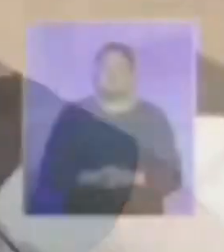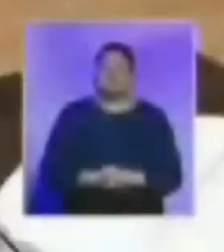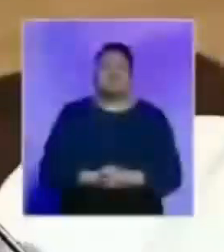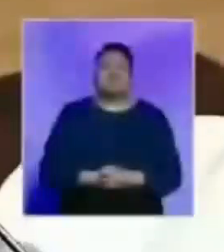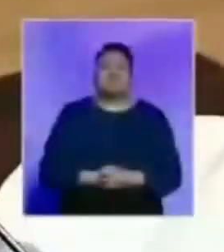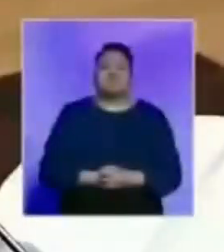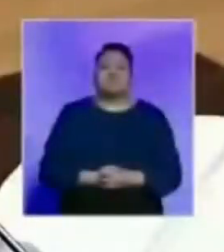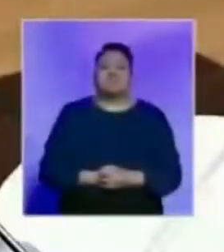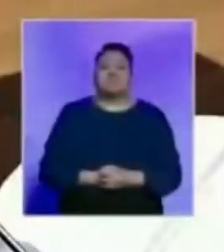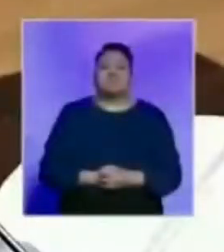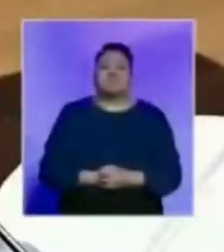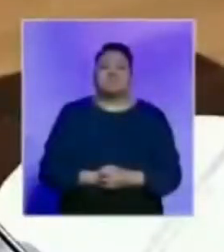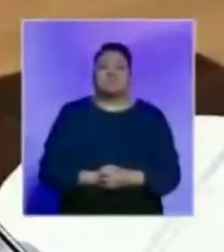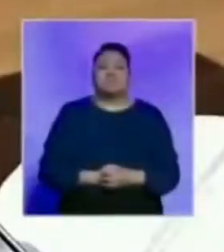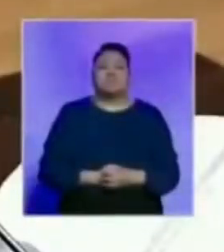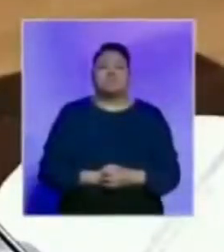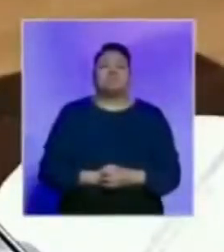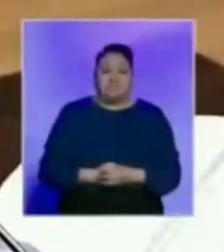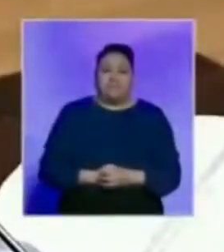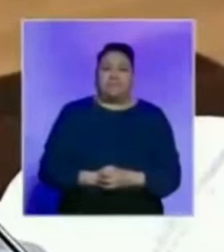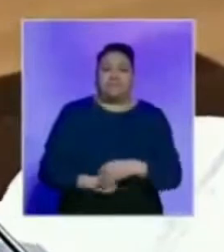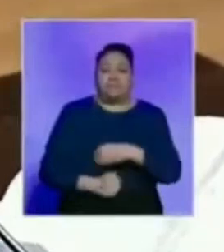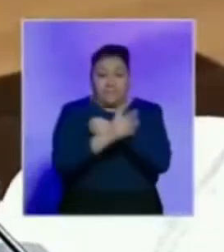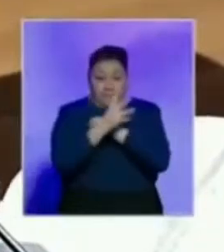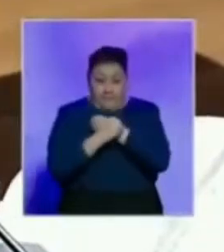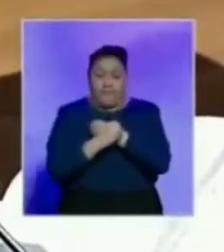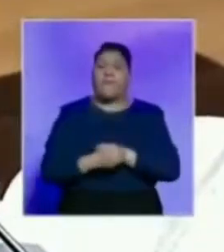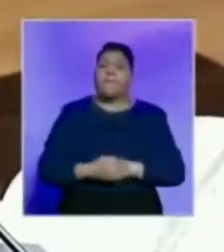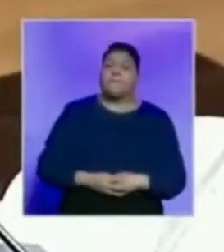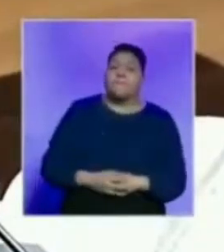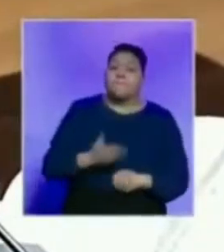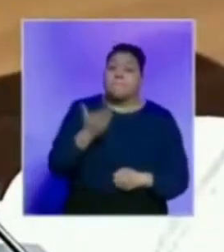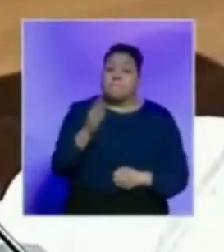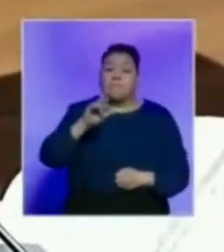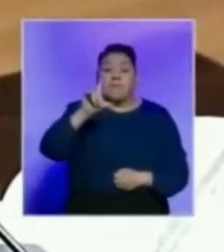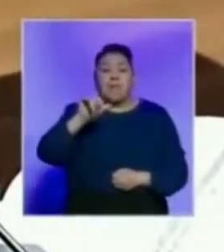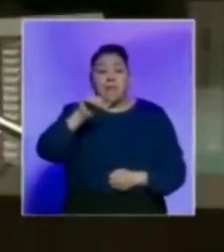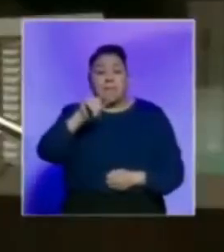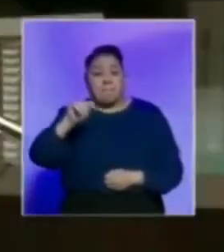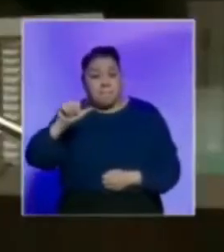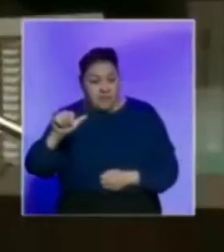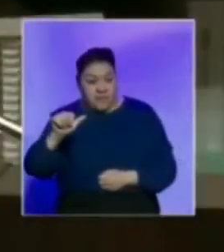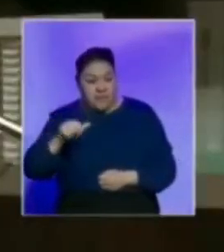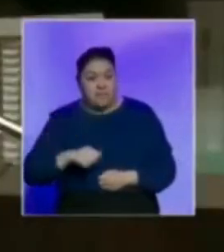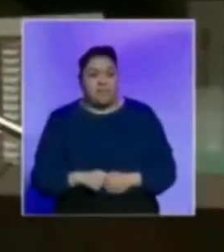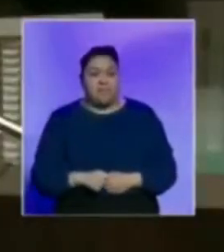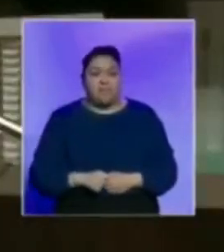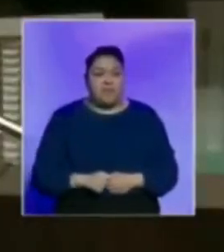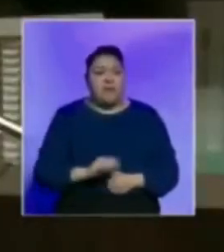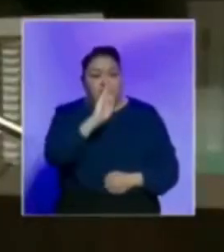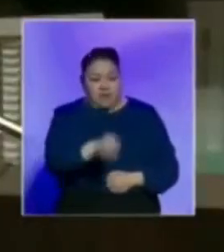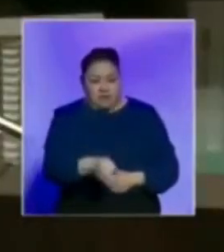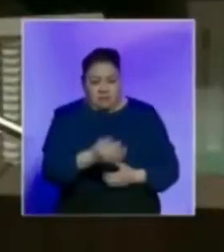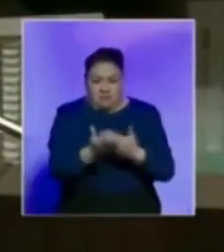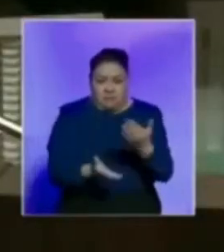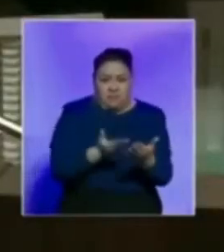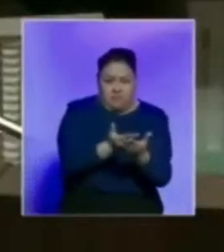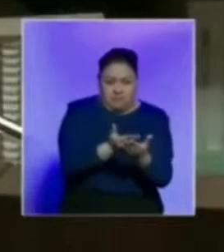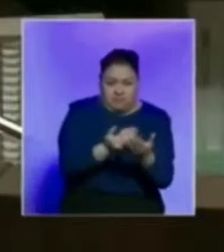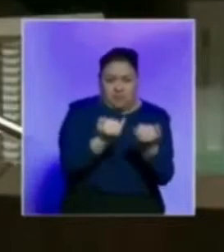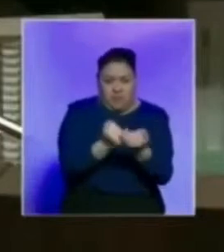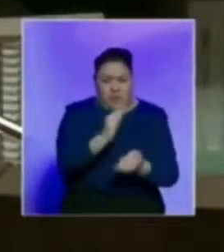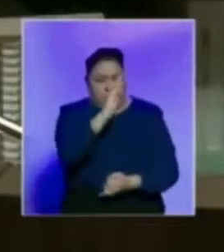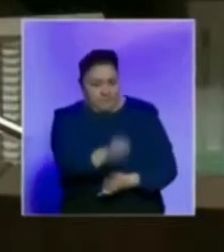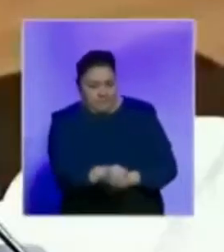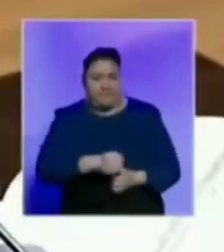a muchos del coraje. Con su autorización, magistrada presidenta, magistrado Felipe de la Mata Pizaña. De acuerdo con el proyecto y la